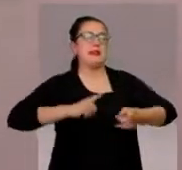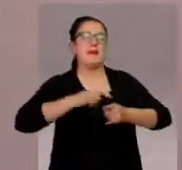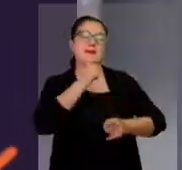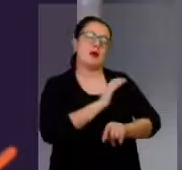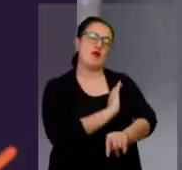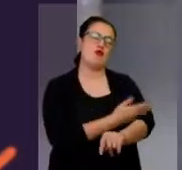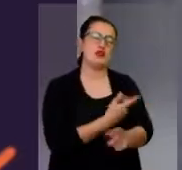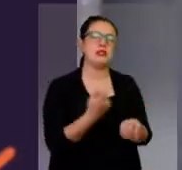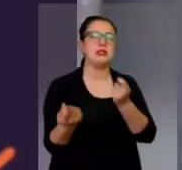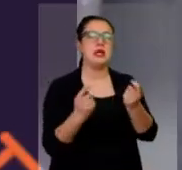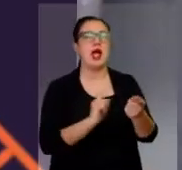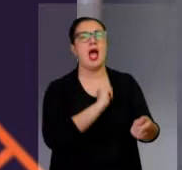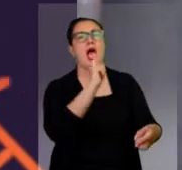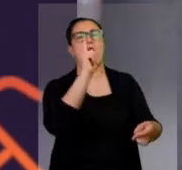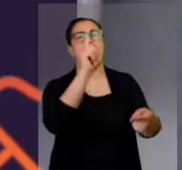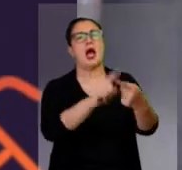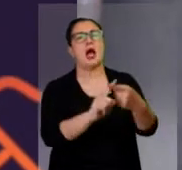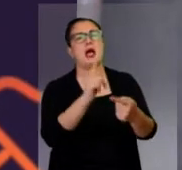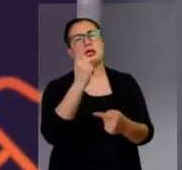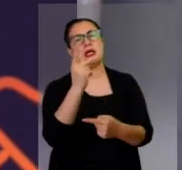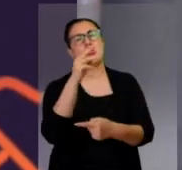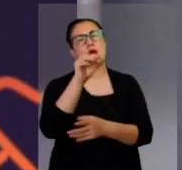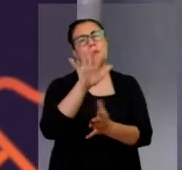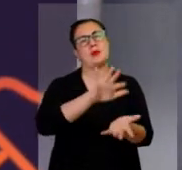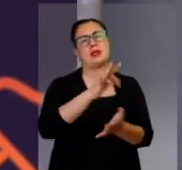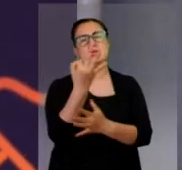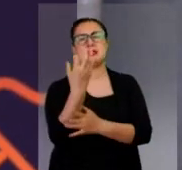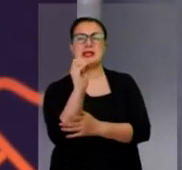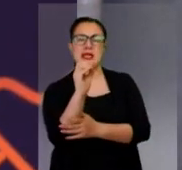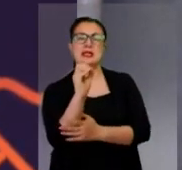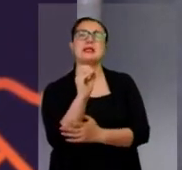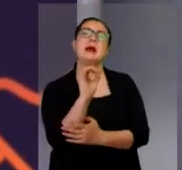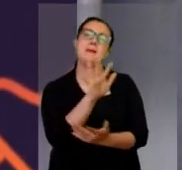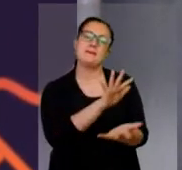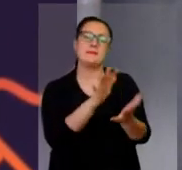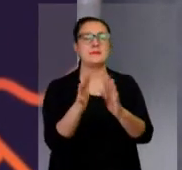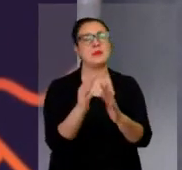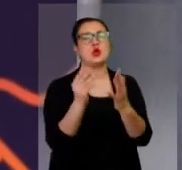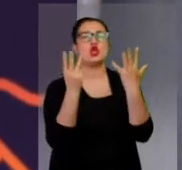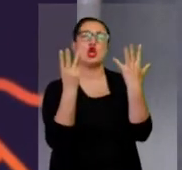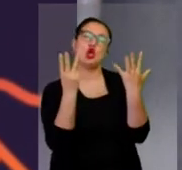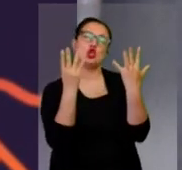Hasta el kilómetro 30 más o menos, todavía íbamos por ahí unos 8, 9.